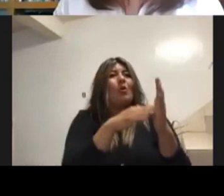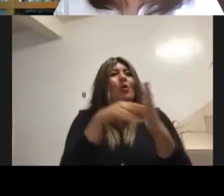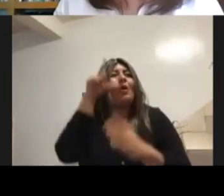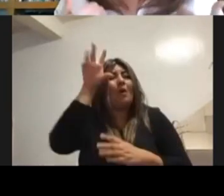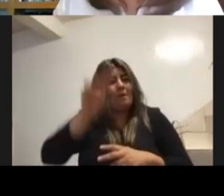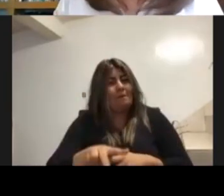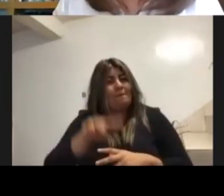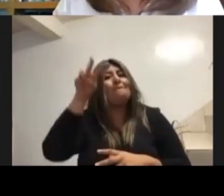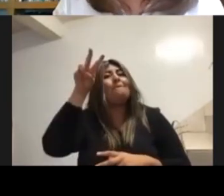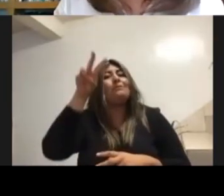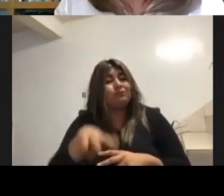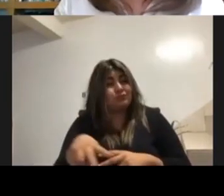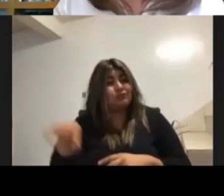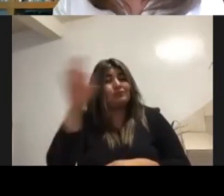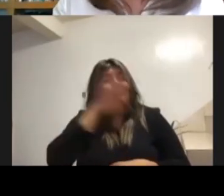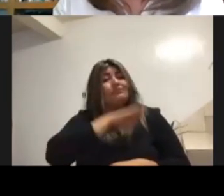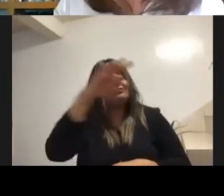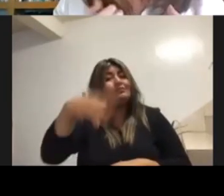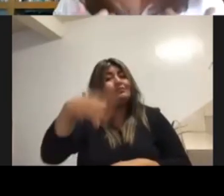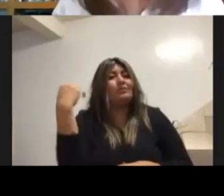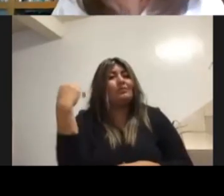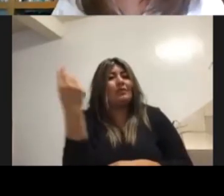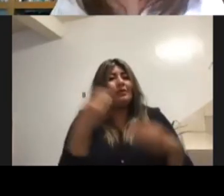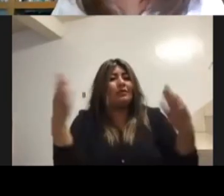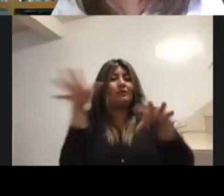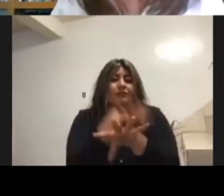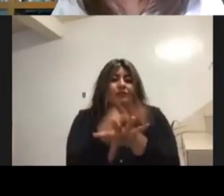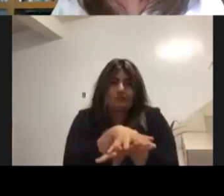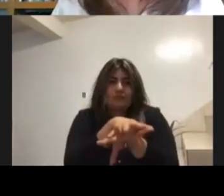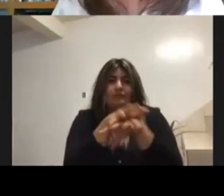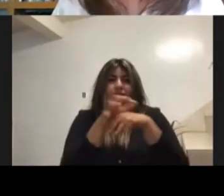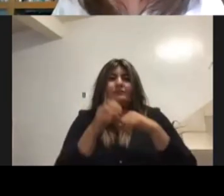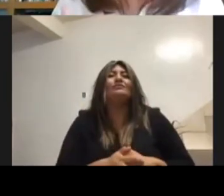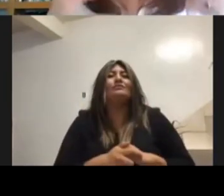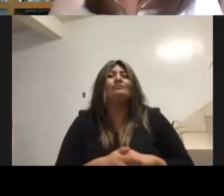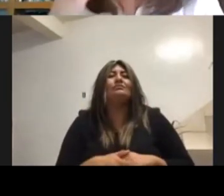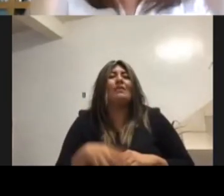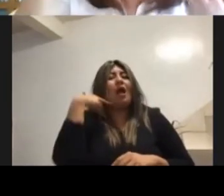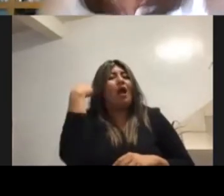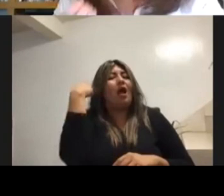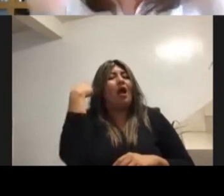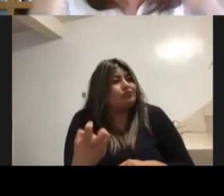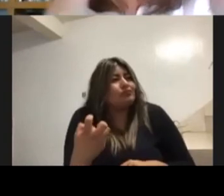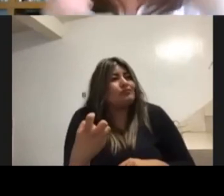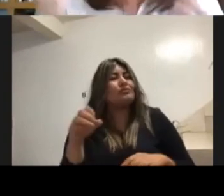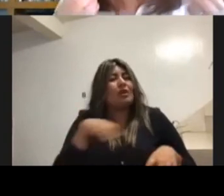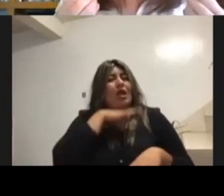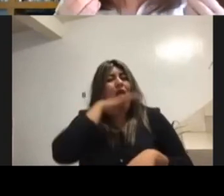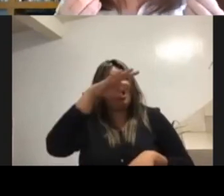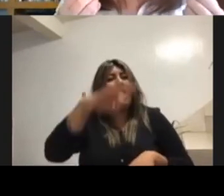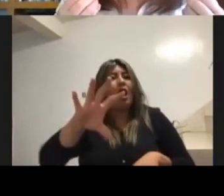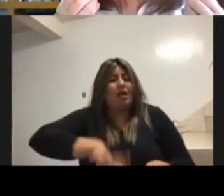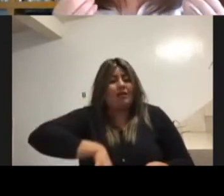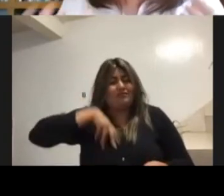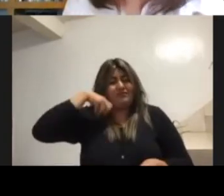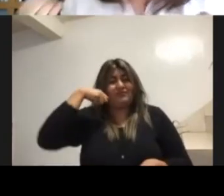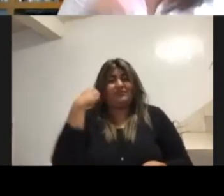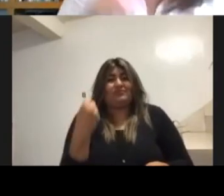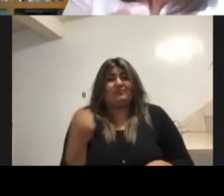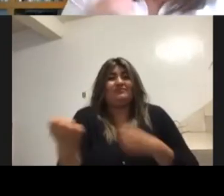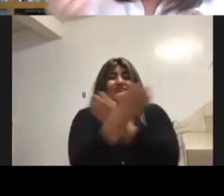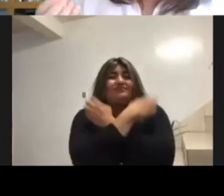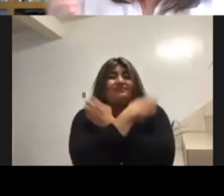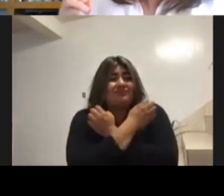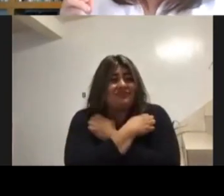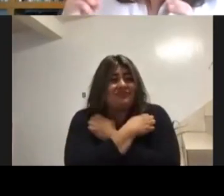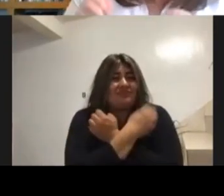ser incluyente, ser inclusivo. Está asociado al logro educativo. No, debemos ir como también rompiendo esta idea de que si